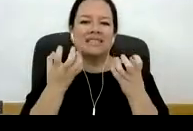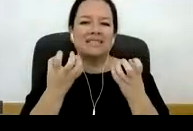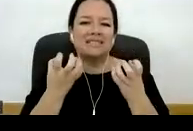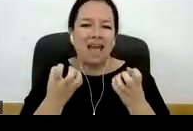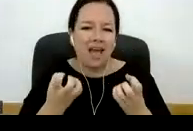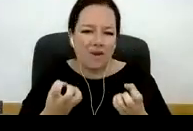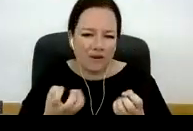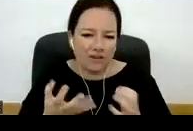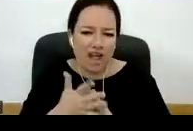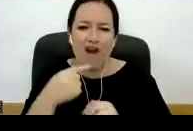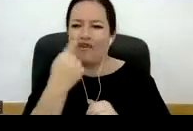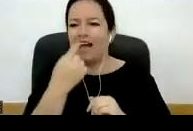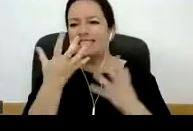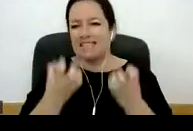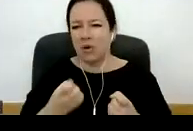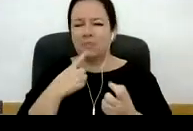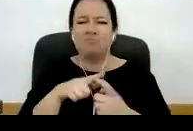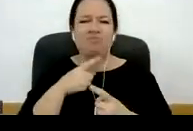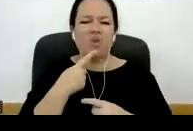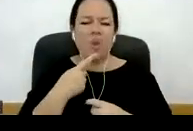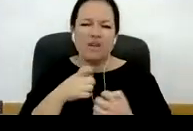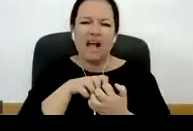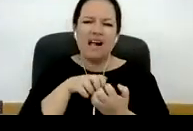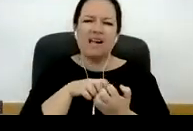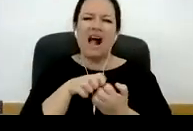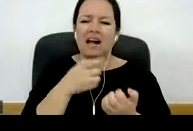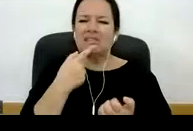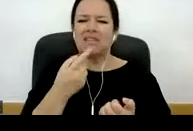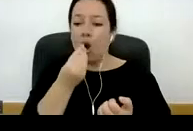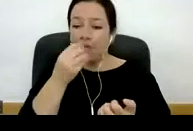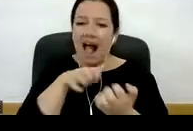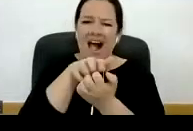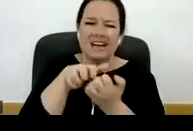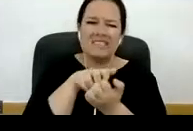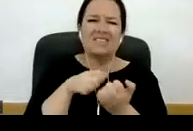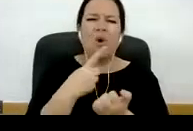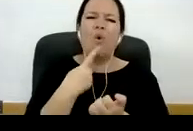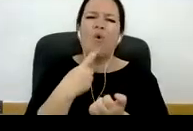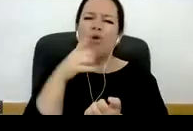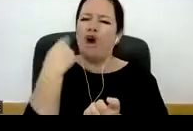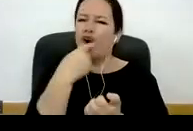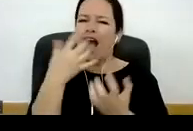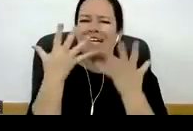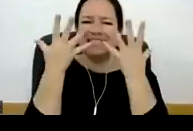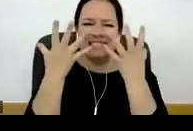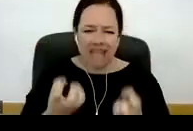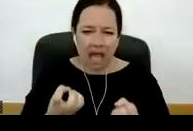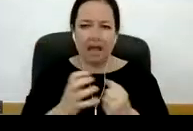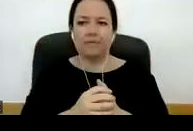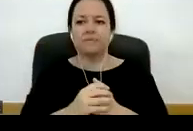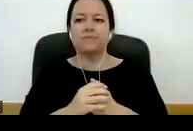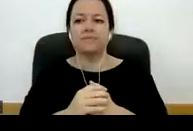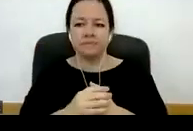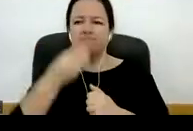por lo que va a haber sequedad, nos va a costar más hidratar el alimento a la hora